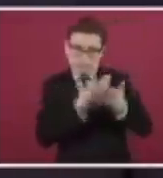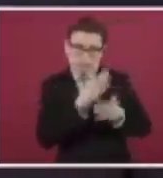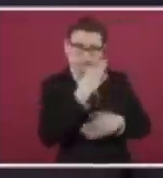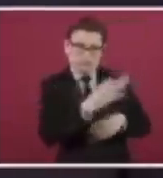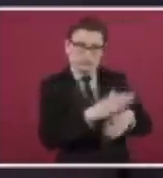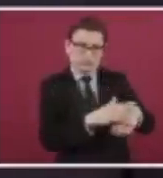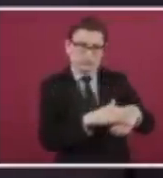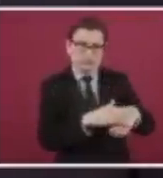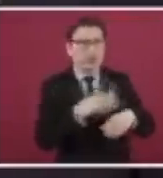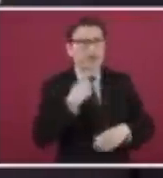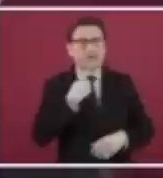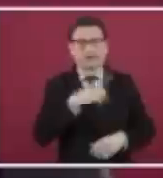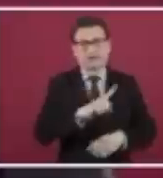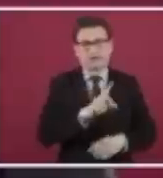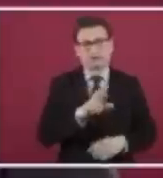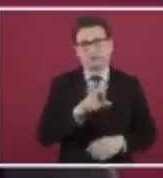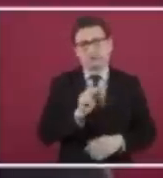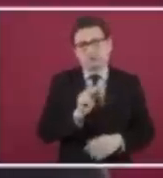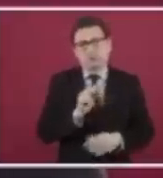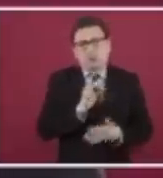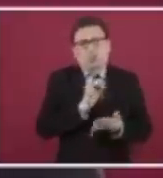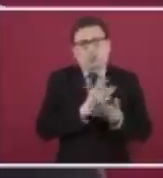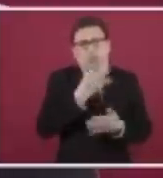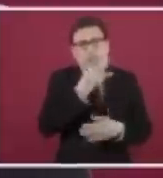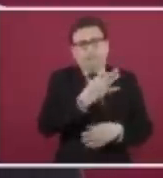le llamaría queja, para que